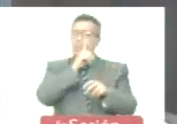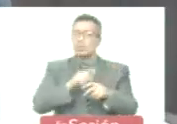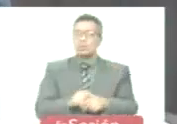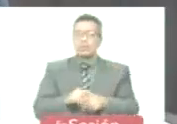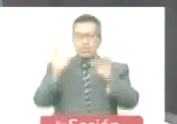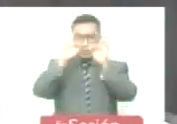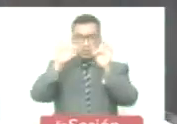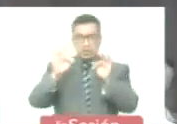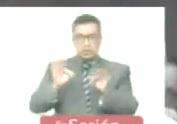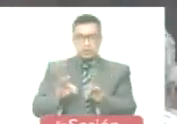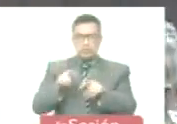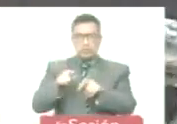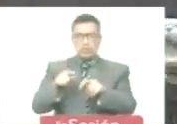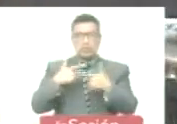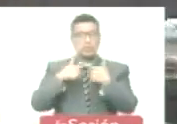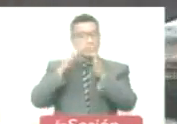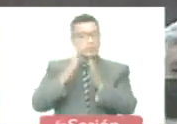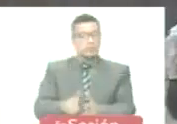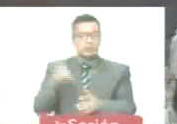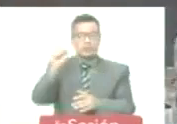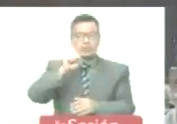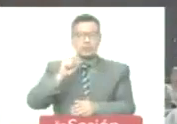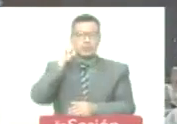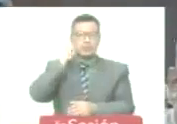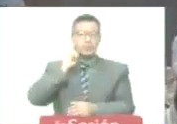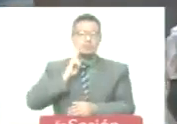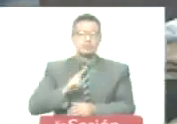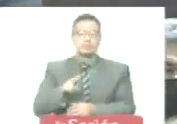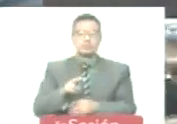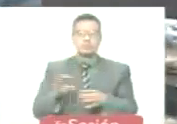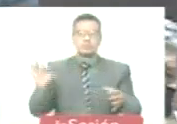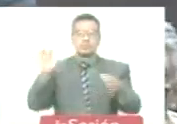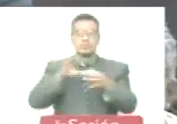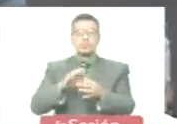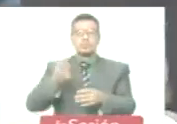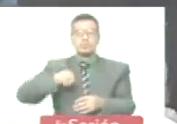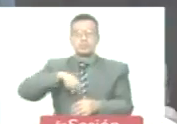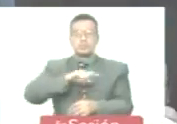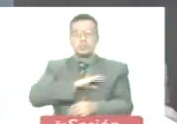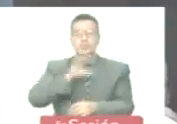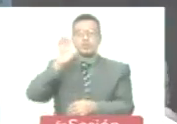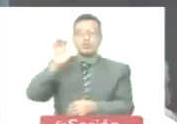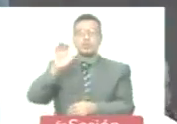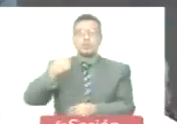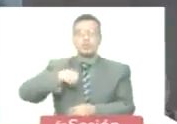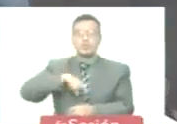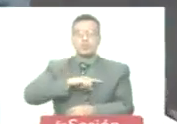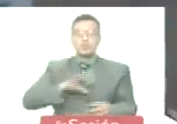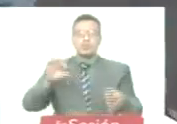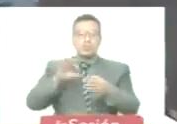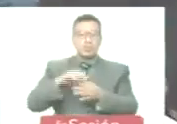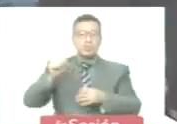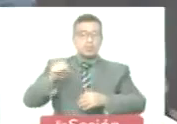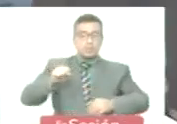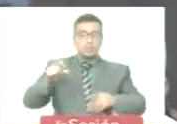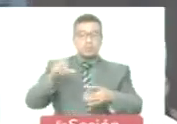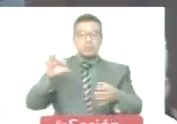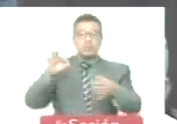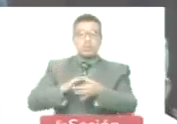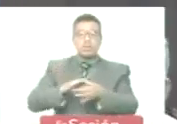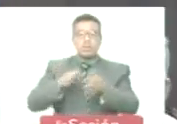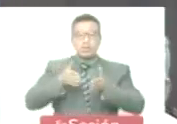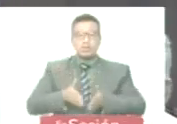fije del libertador Simón Bolívar para la unidad de nuestra patria, de nuestra nación, sí, nuestra nación, porque los